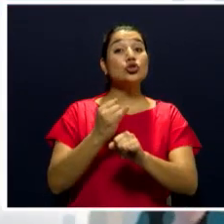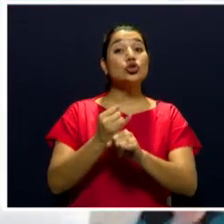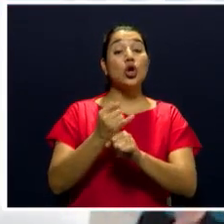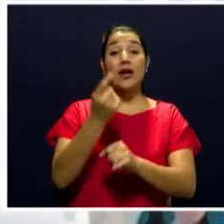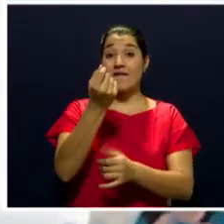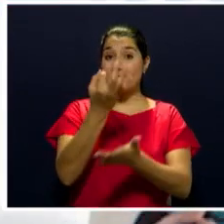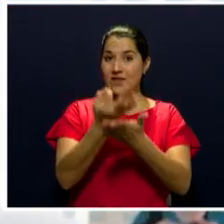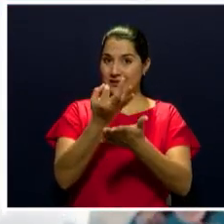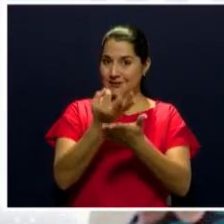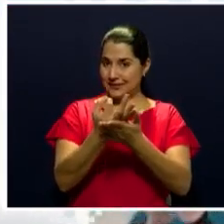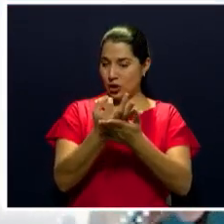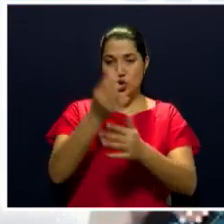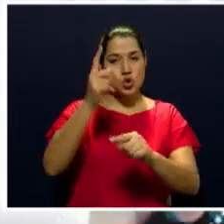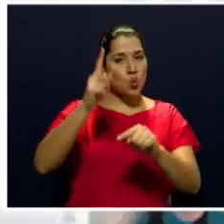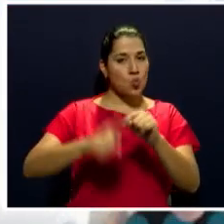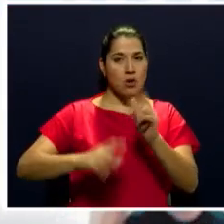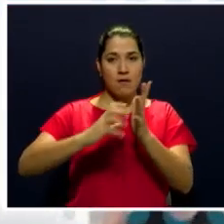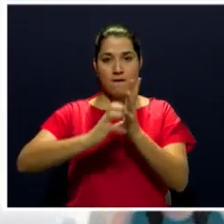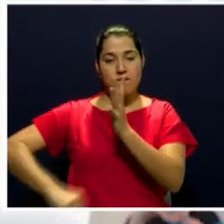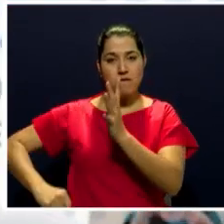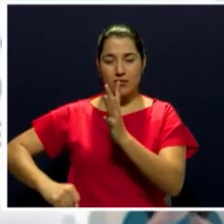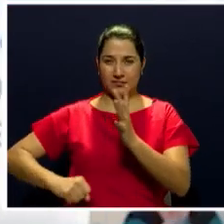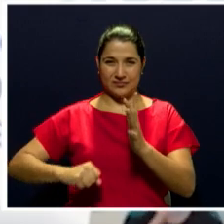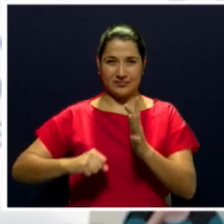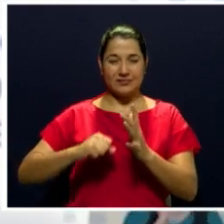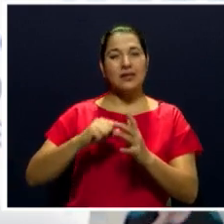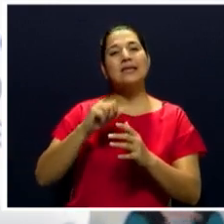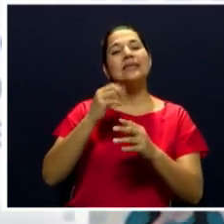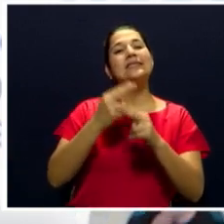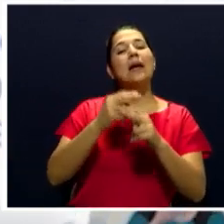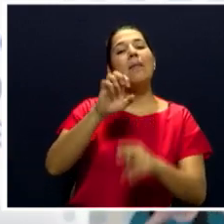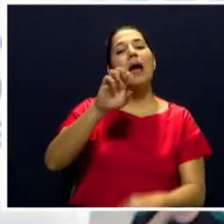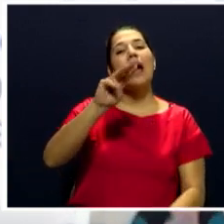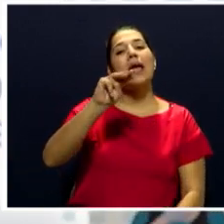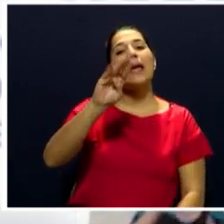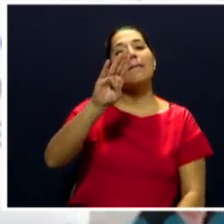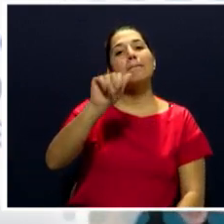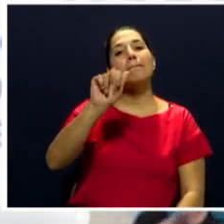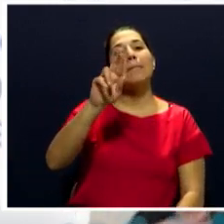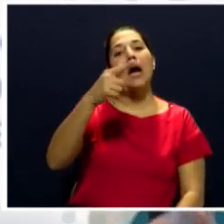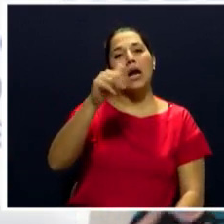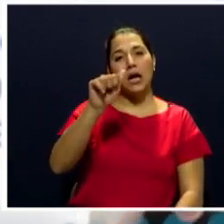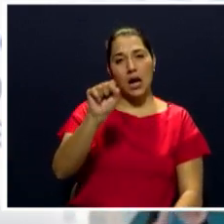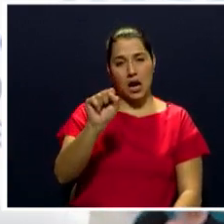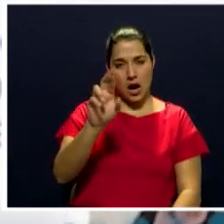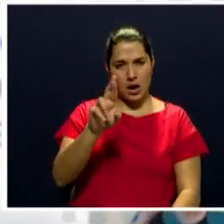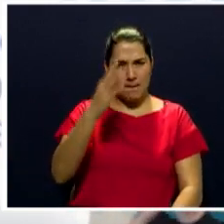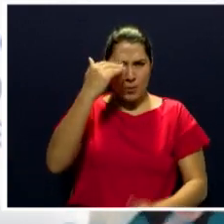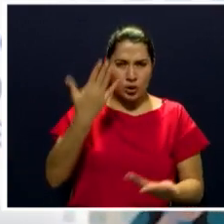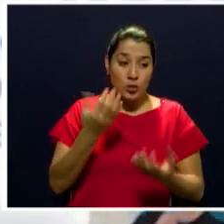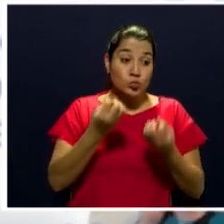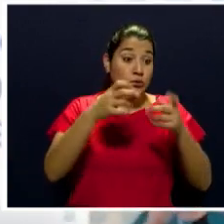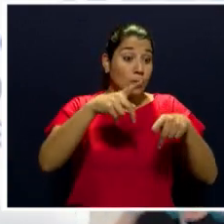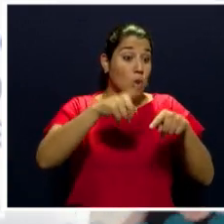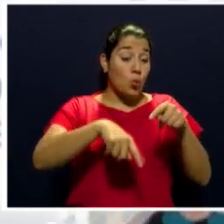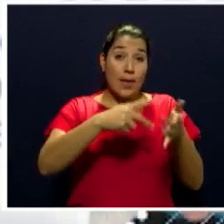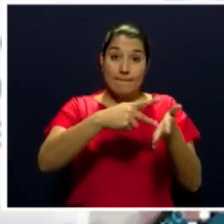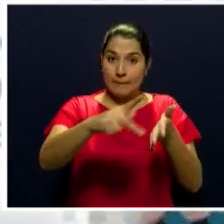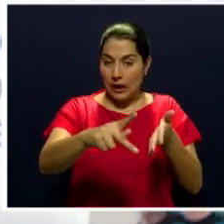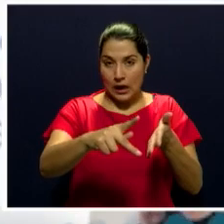embargar los fondos depositados en las cuentas de los beneficiados con el bono Proteger, pese a los compromisos económicos que tengan